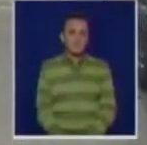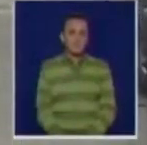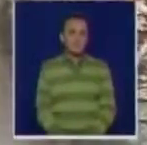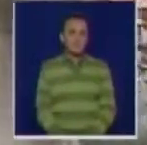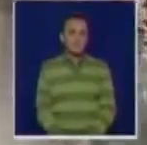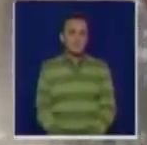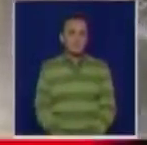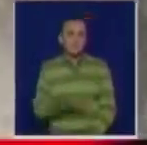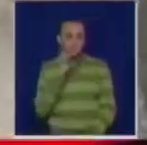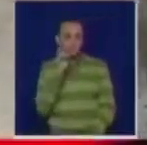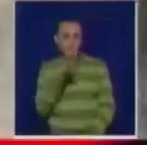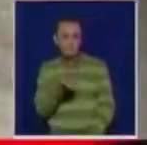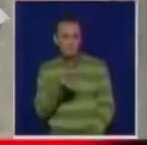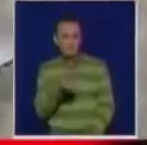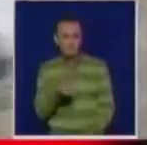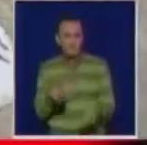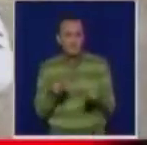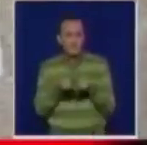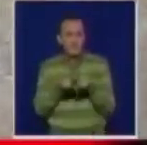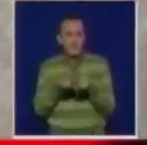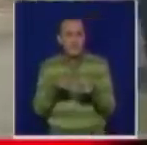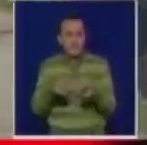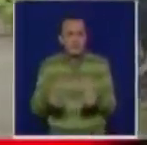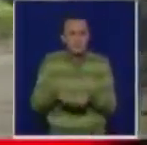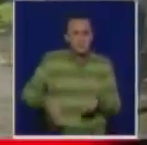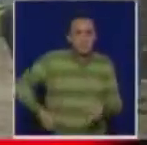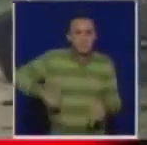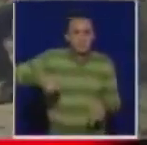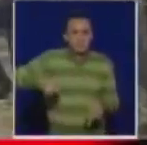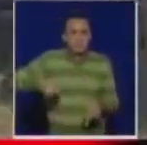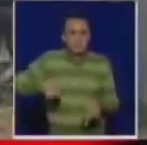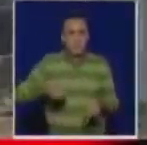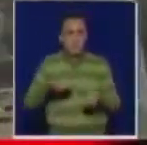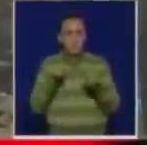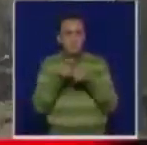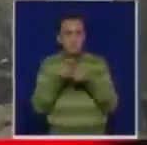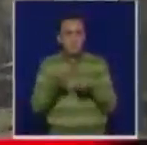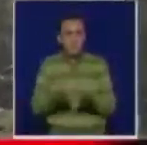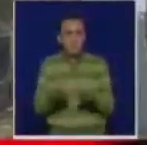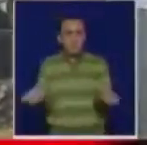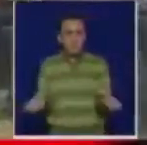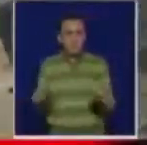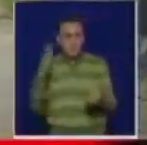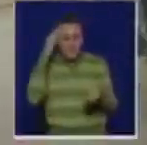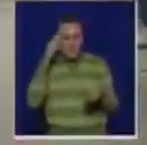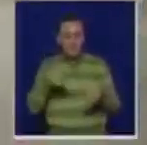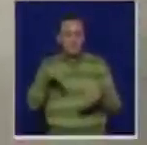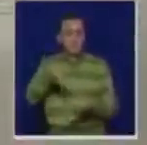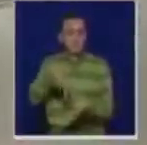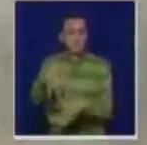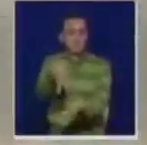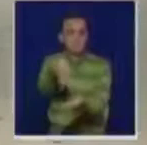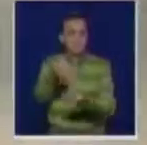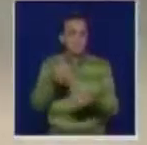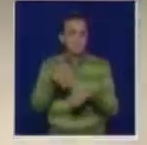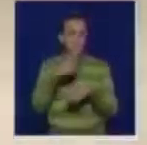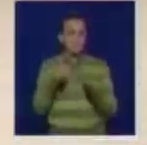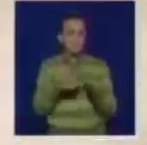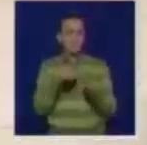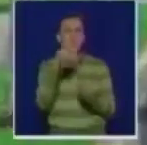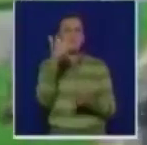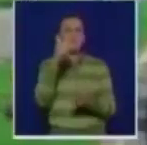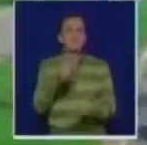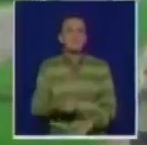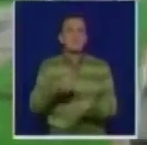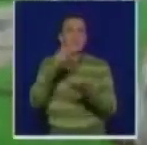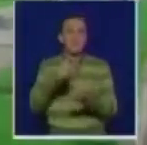A primera vista, esto quizás parece un equipaje, pero cuando toca el suelo se convierte en un versátil vehículo eléctrico que con tan solo 10 kilos de peso